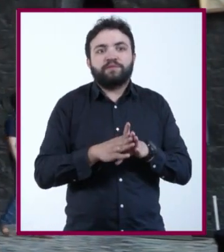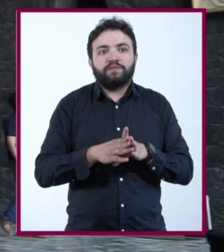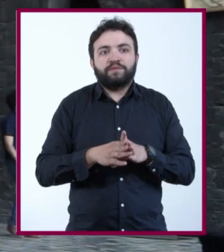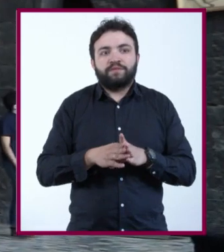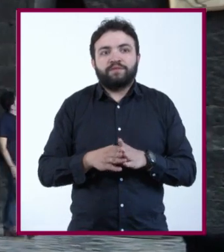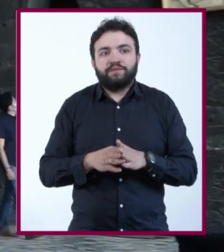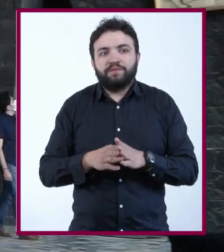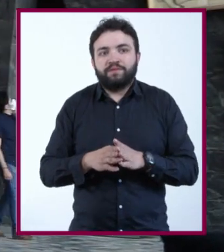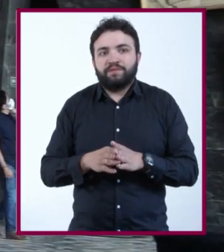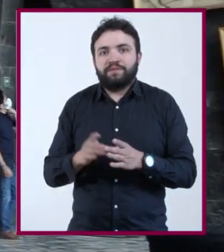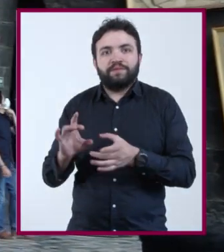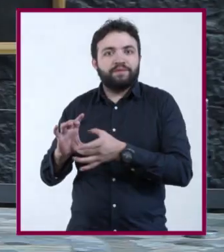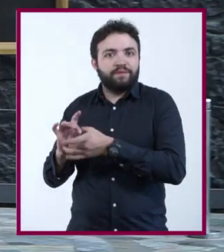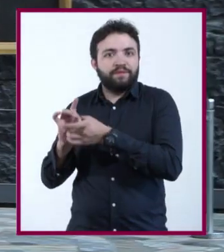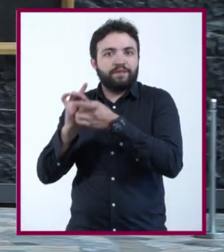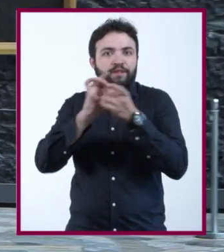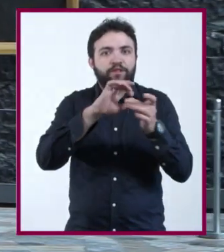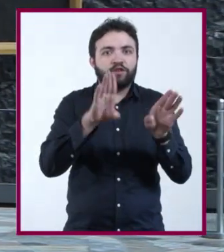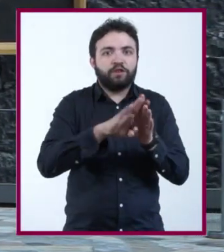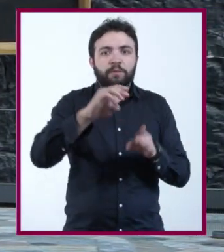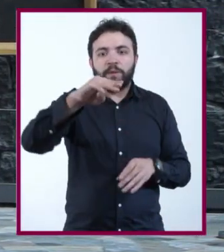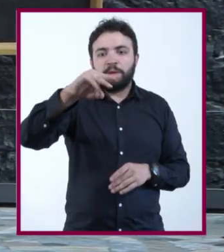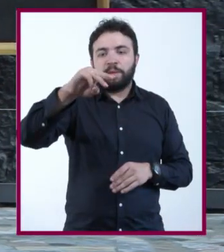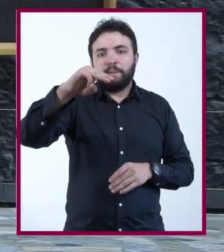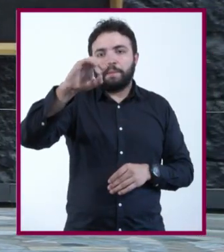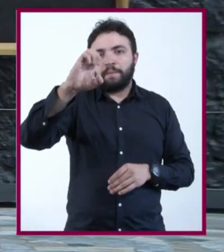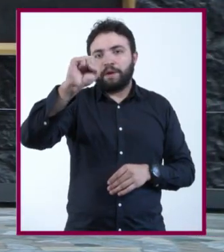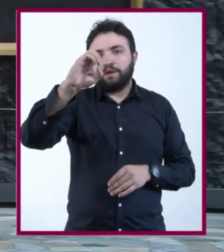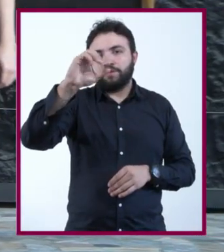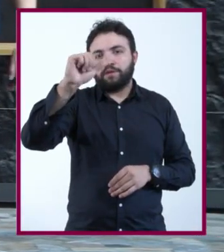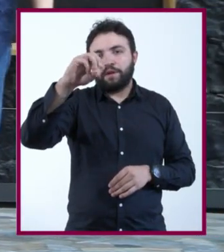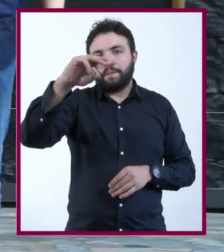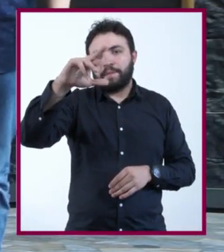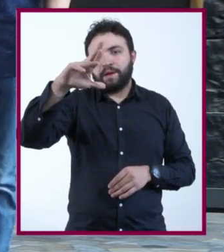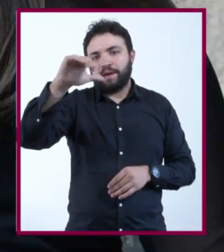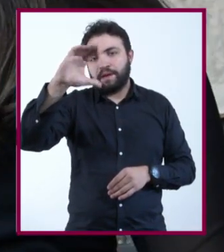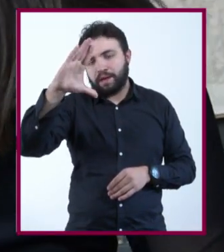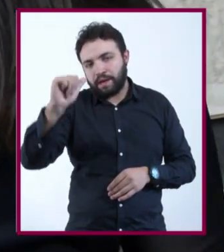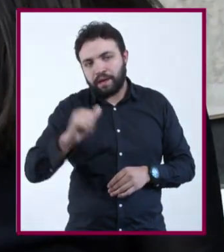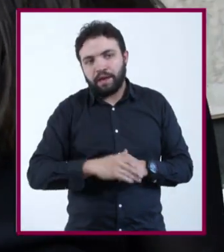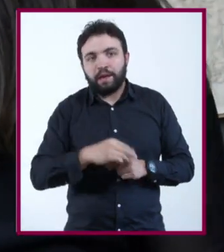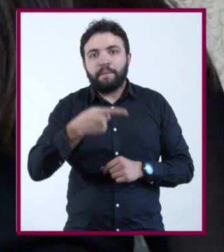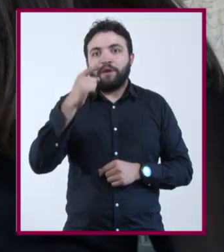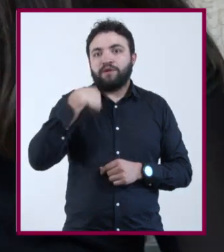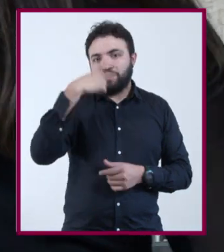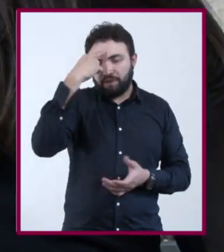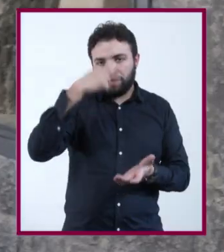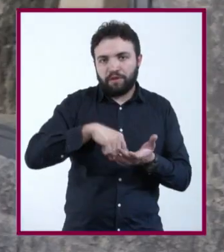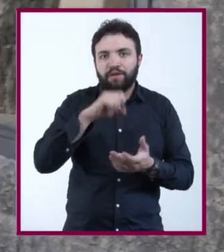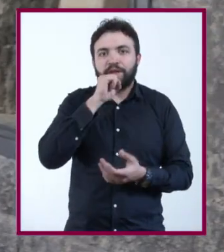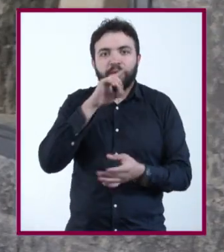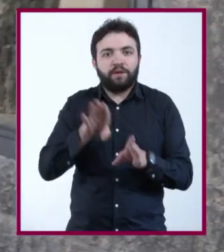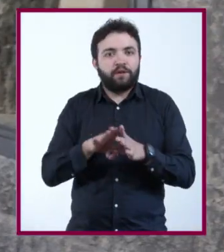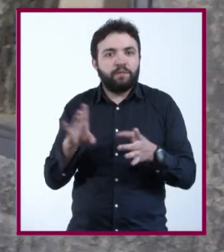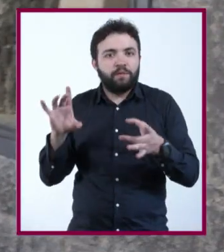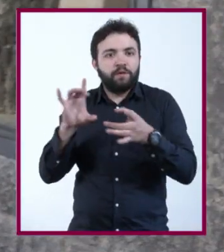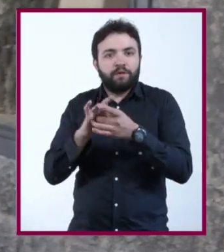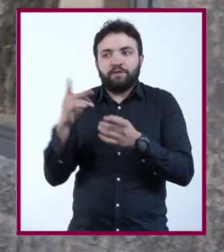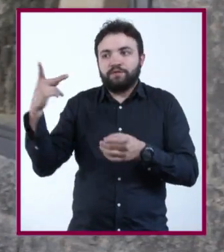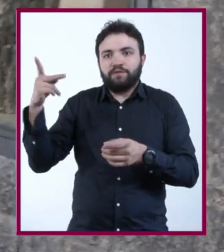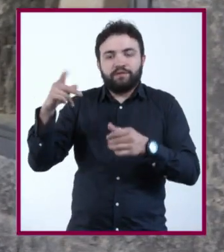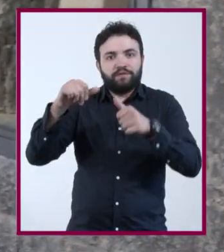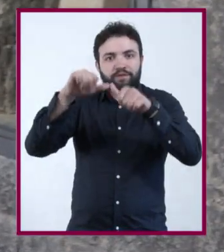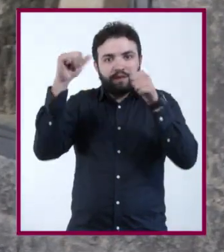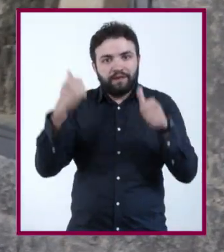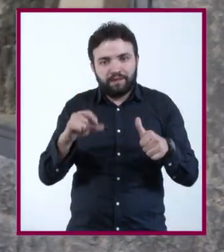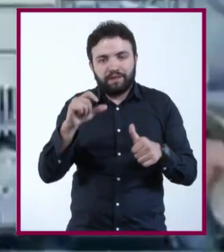revival arqueológico entre Mesoamérica, pero también yo siento que está muy impregnado de su pasión por el